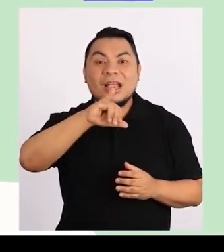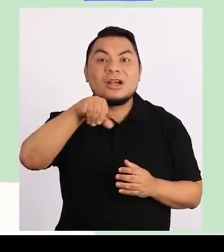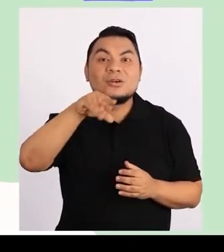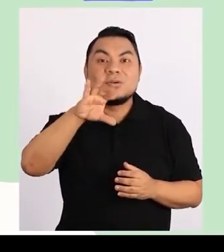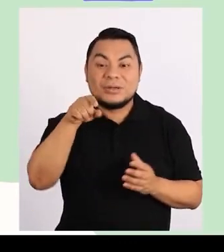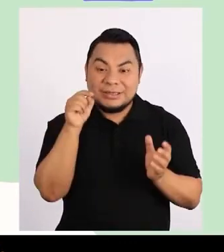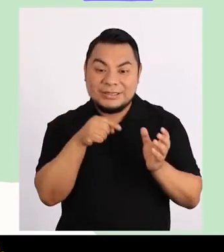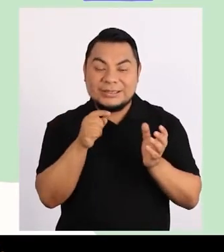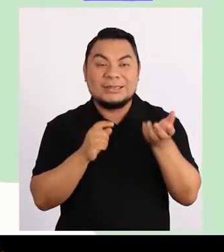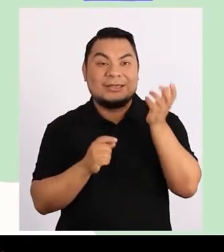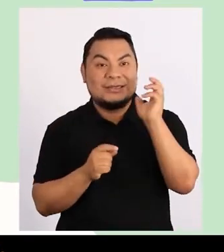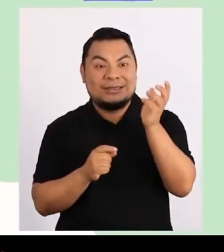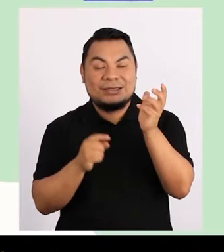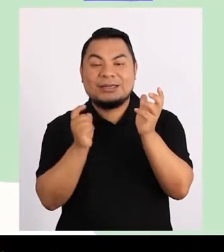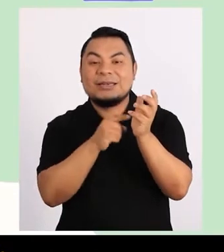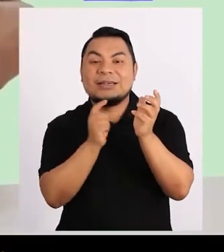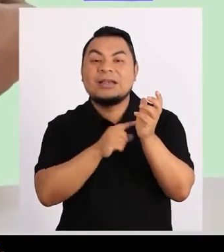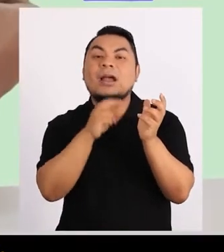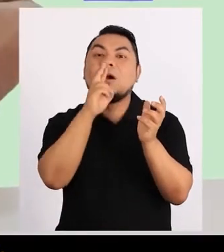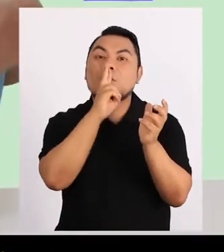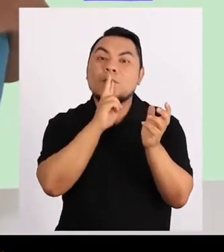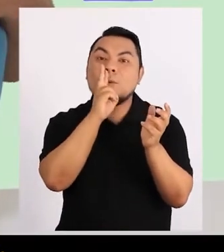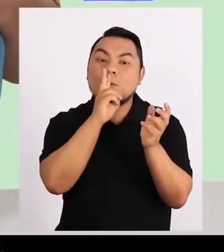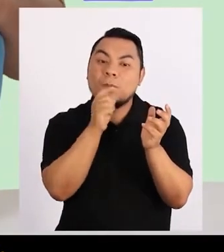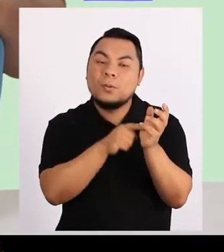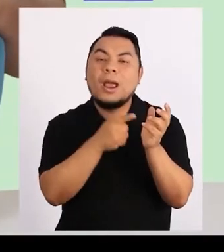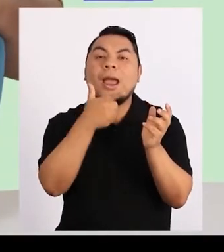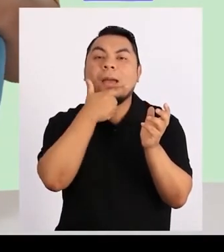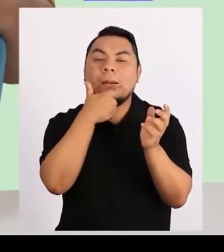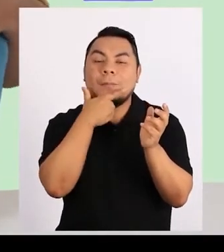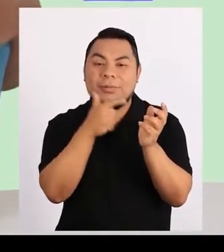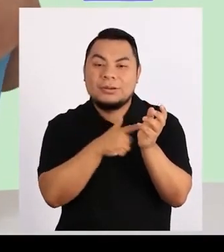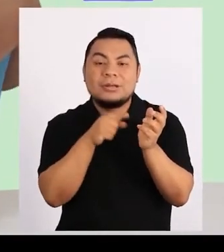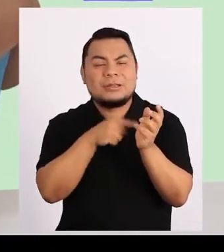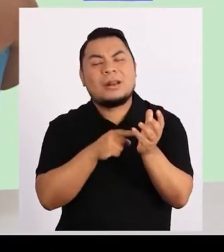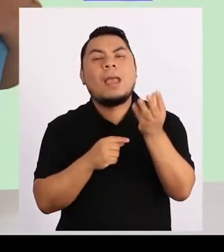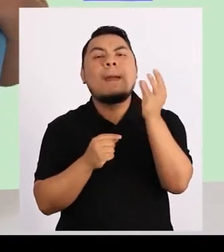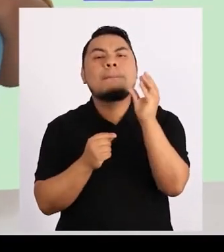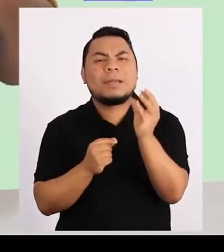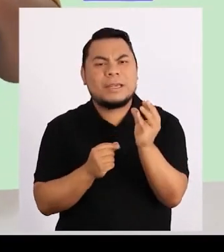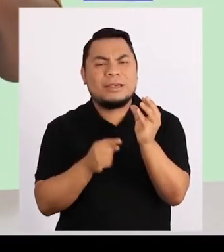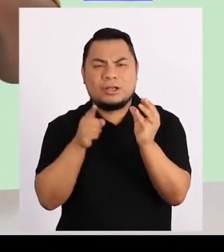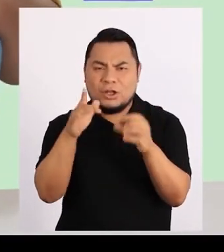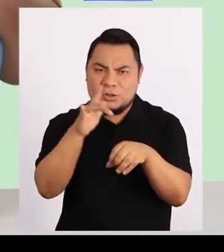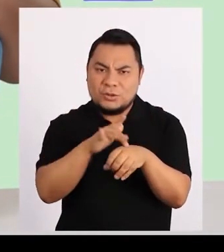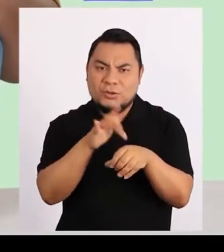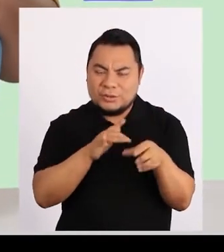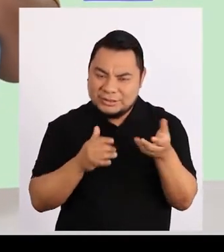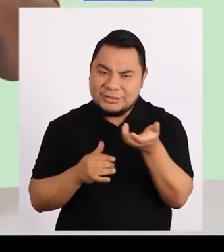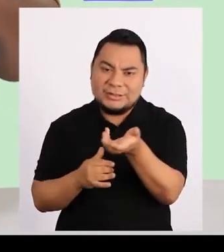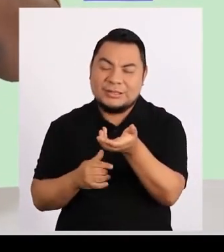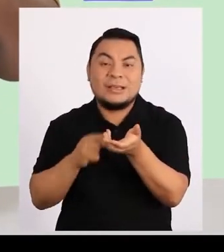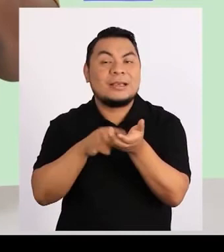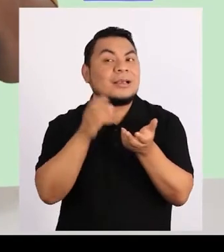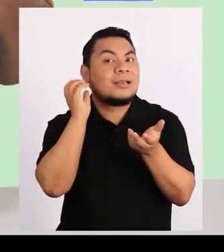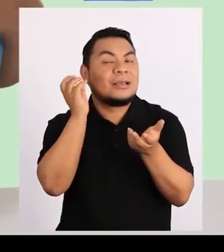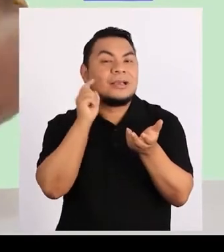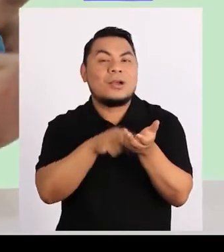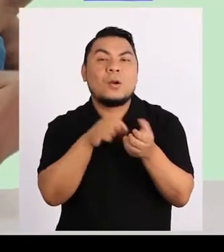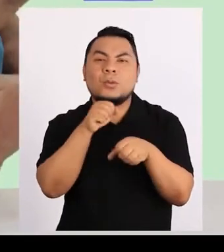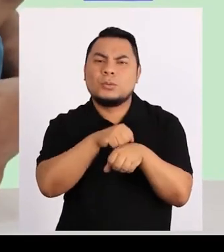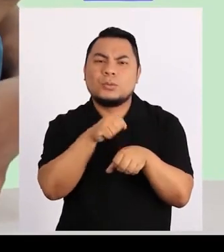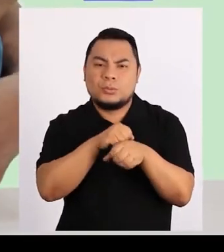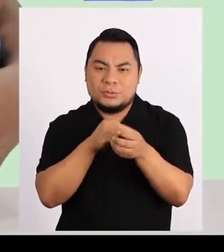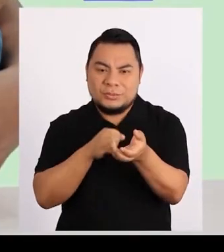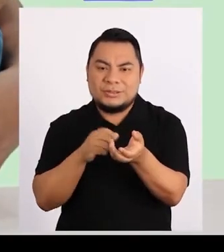Jorge, la sonaja es color rojo y amarillo. La sonaja es pequeña. Tócala. La sonaja es